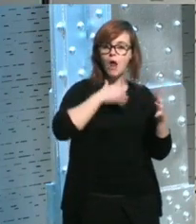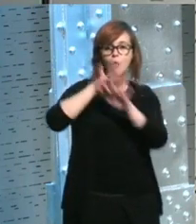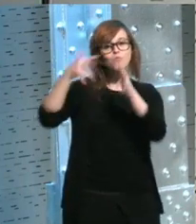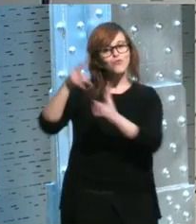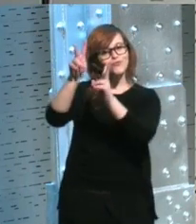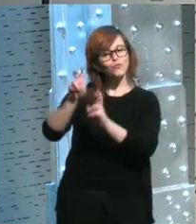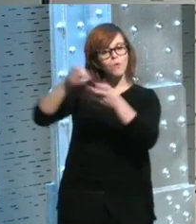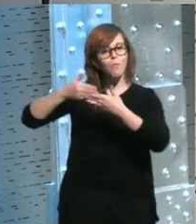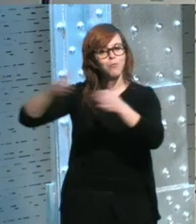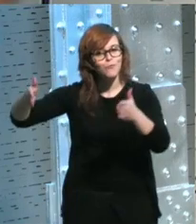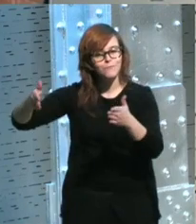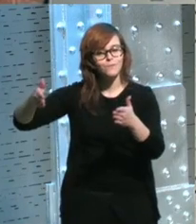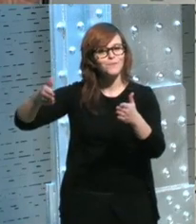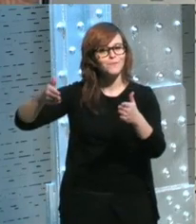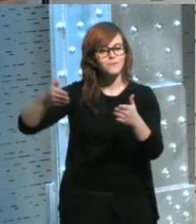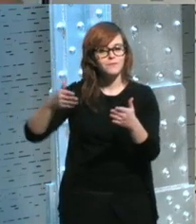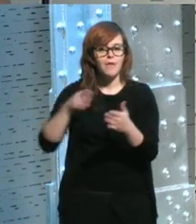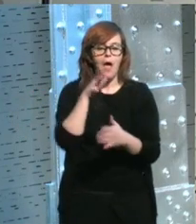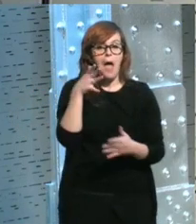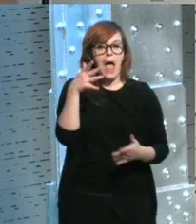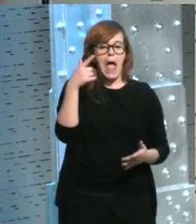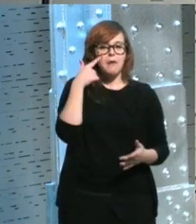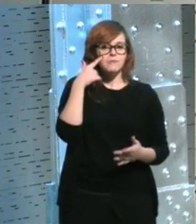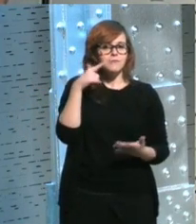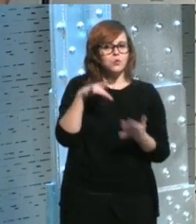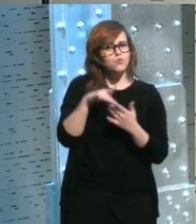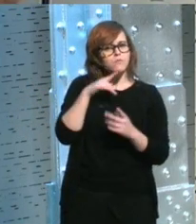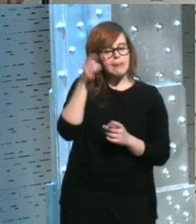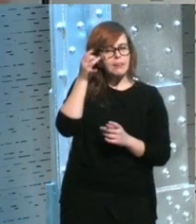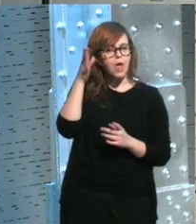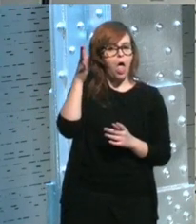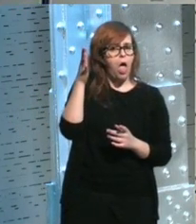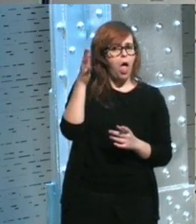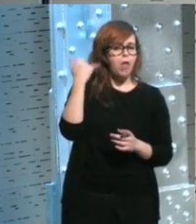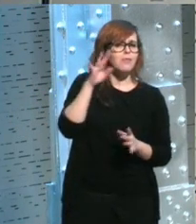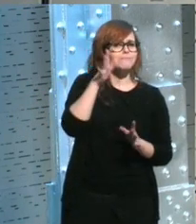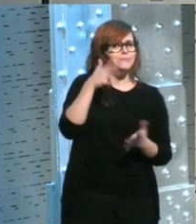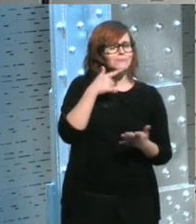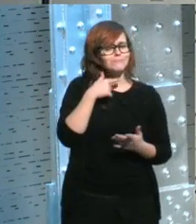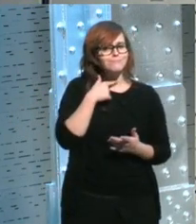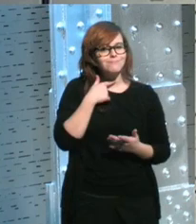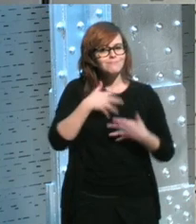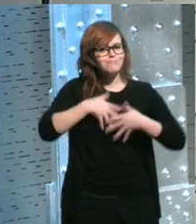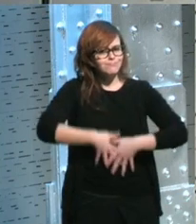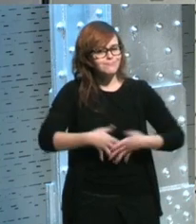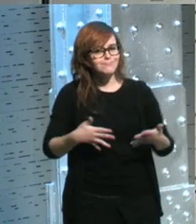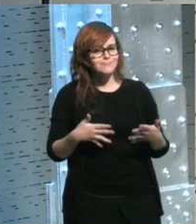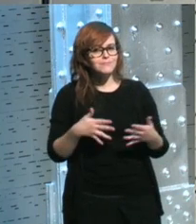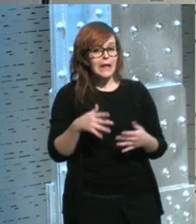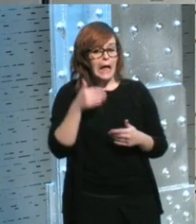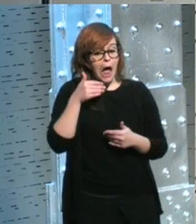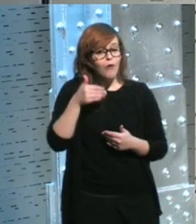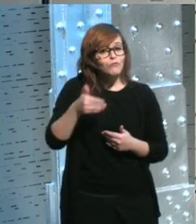poco la idea, no la tenía, sería mentira cuando salí, pero cuaja perfectamente. La idea era ver qué